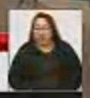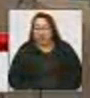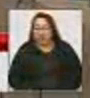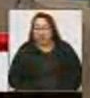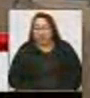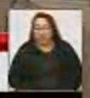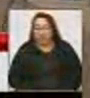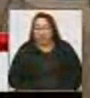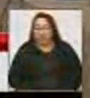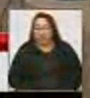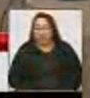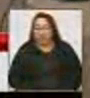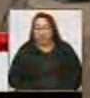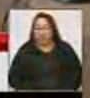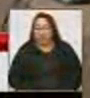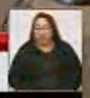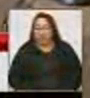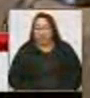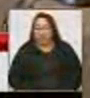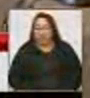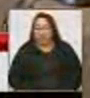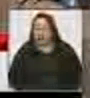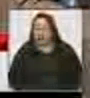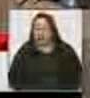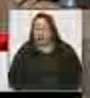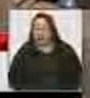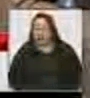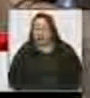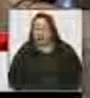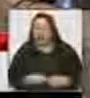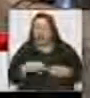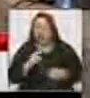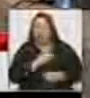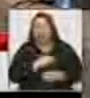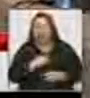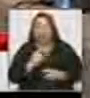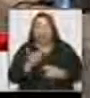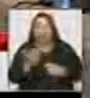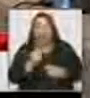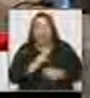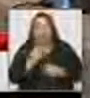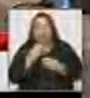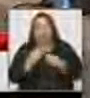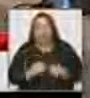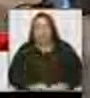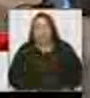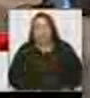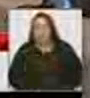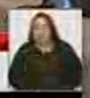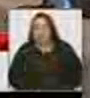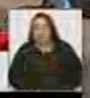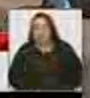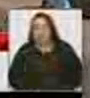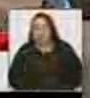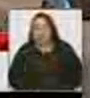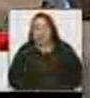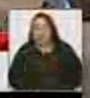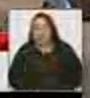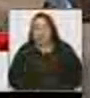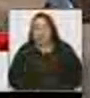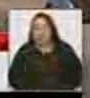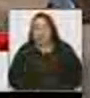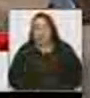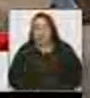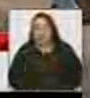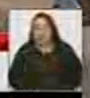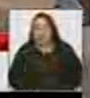mientras no podamos regular, o mientras el Ejecutivo no lo envíe, entiendo que el Presidente de la República en algún momento ha señalado que va a proponer una